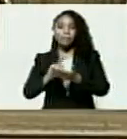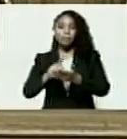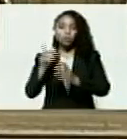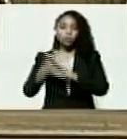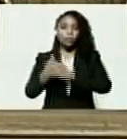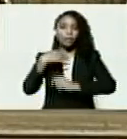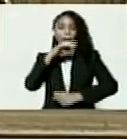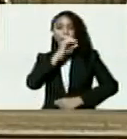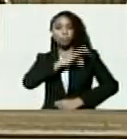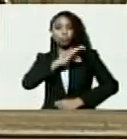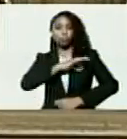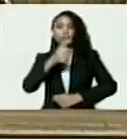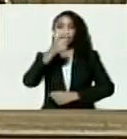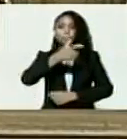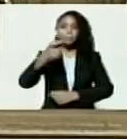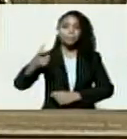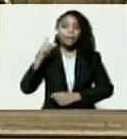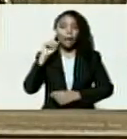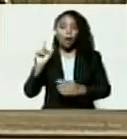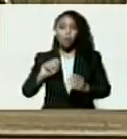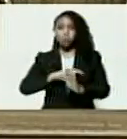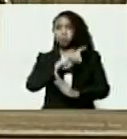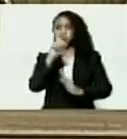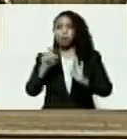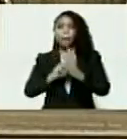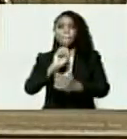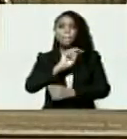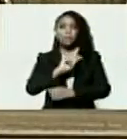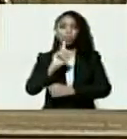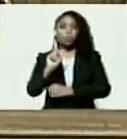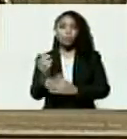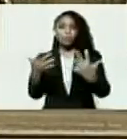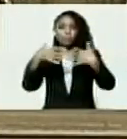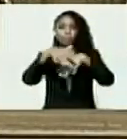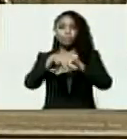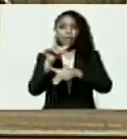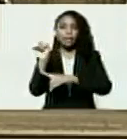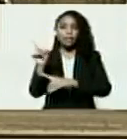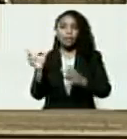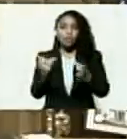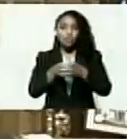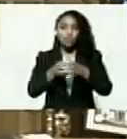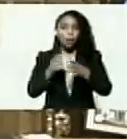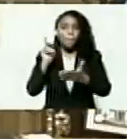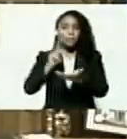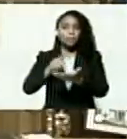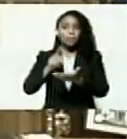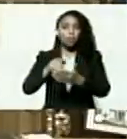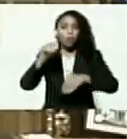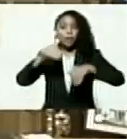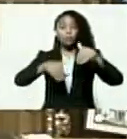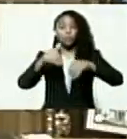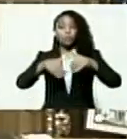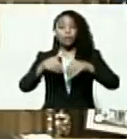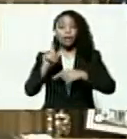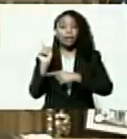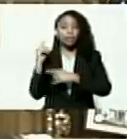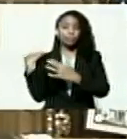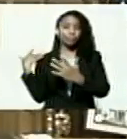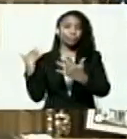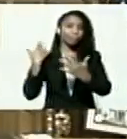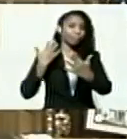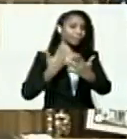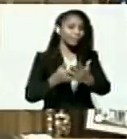sociedad civil que completaron los 21 integrantes de este Comité de Postulaciones Electorales, que durante todas las